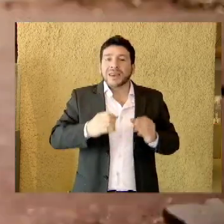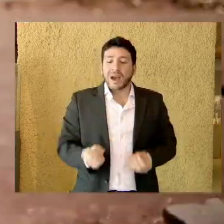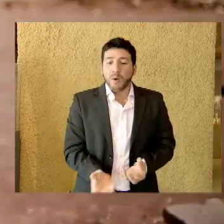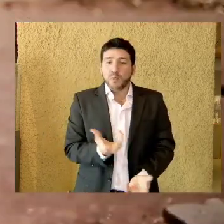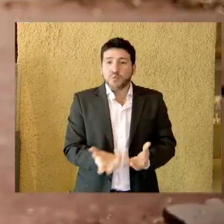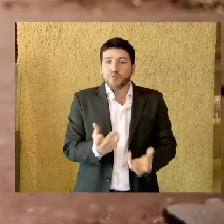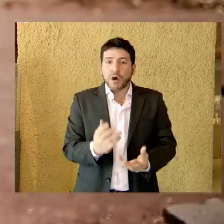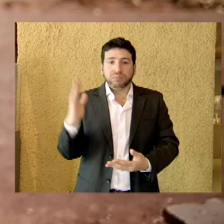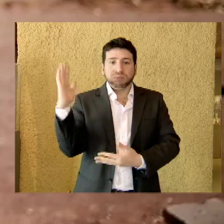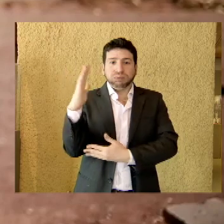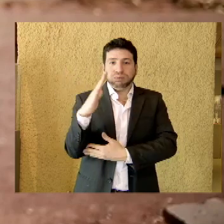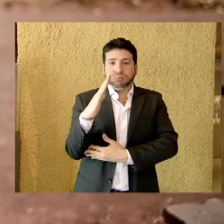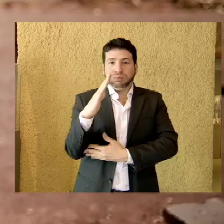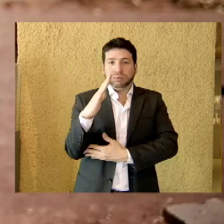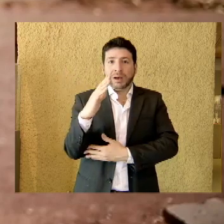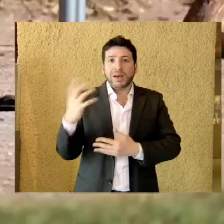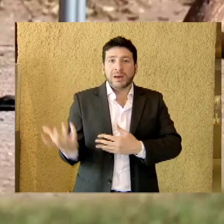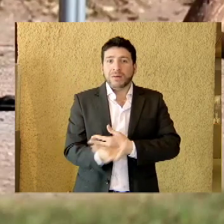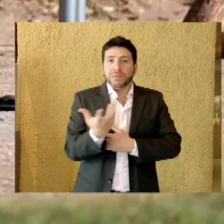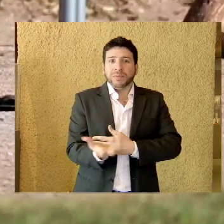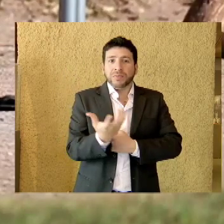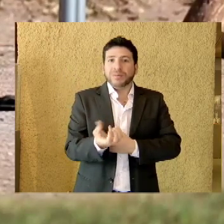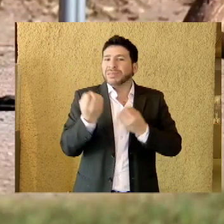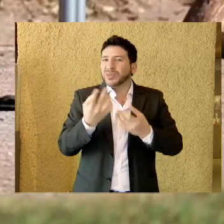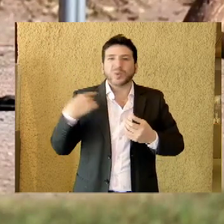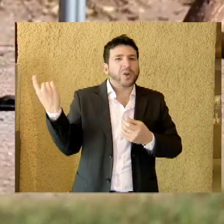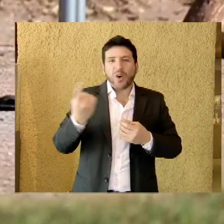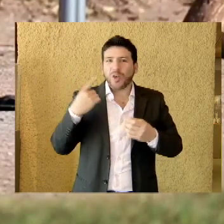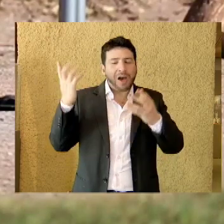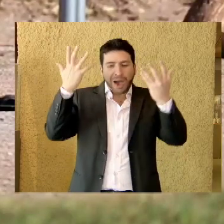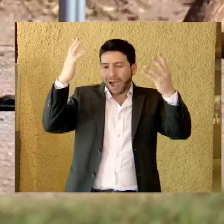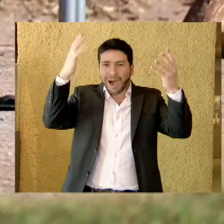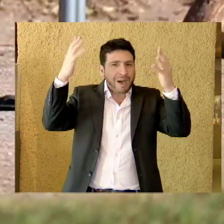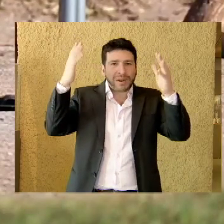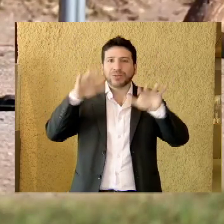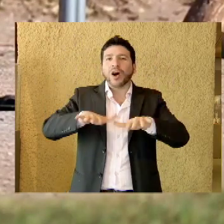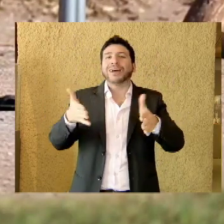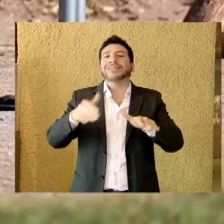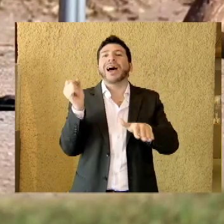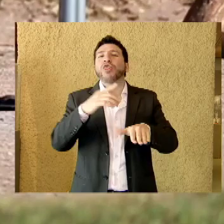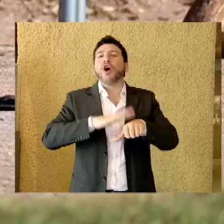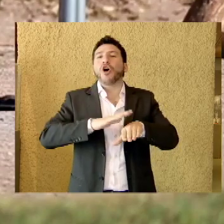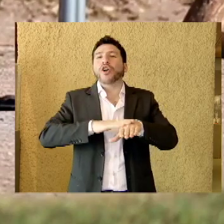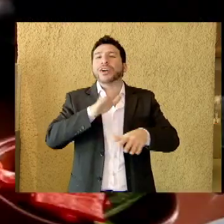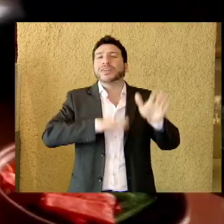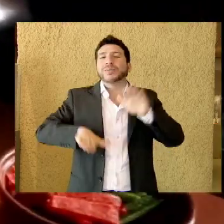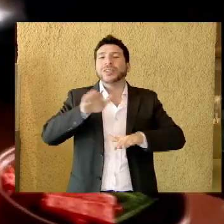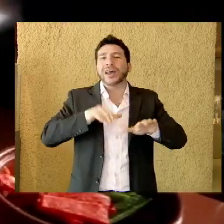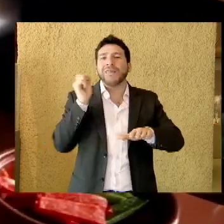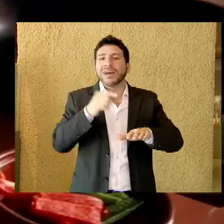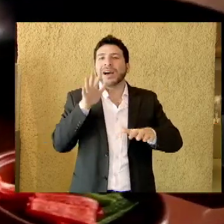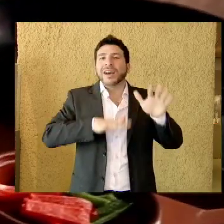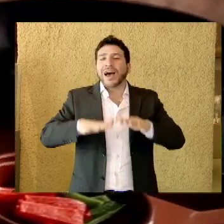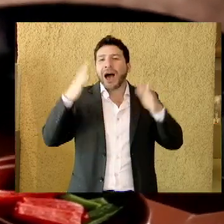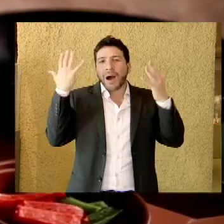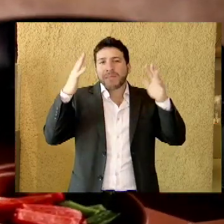Por quien seguramente se llevará todos los aplausos hoy, el asador Claudio Espinosa, acompañado por